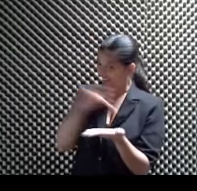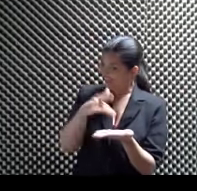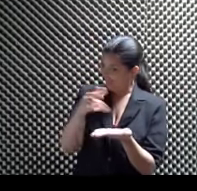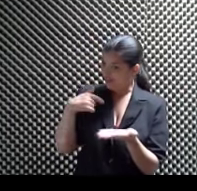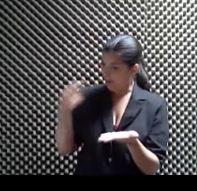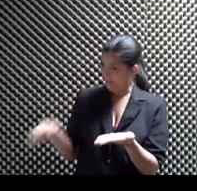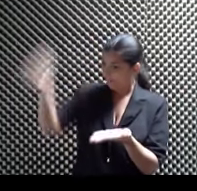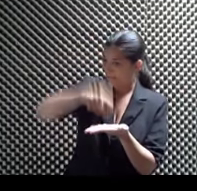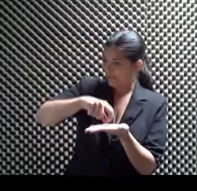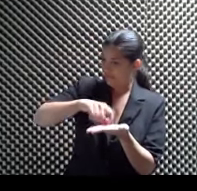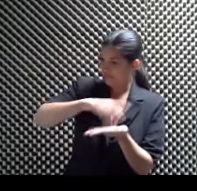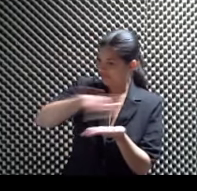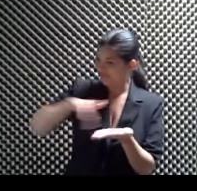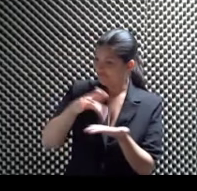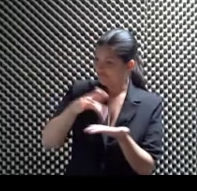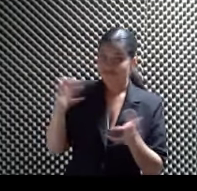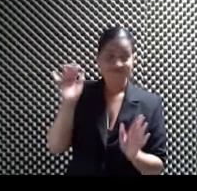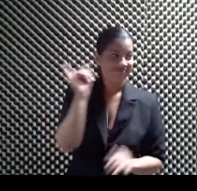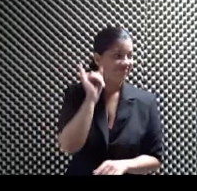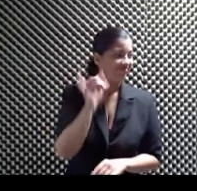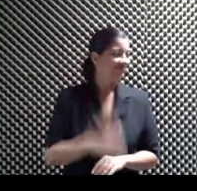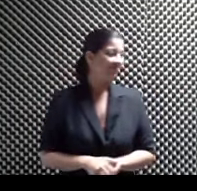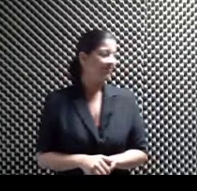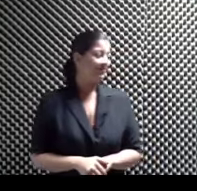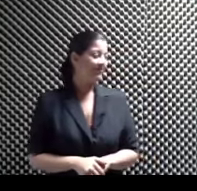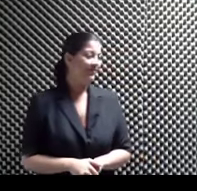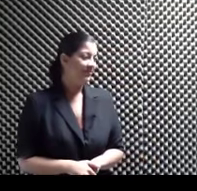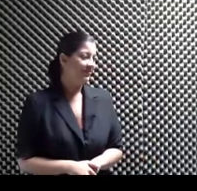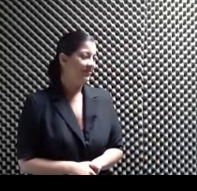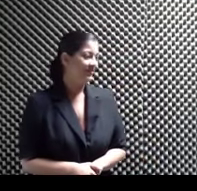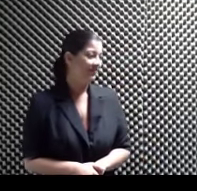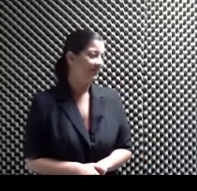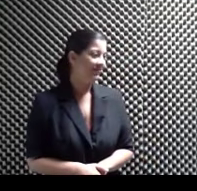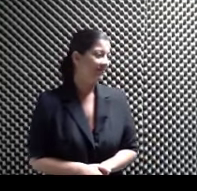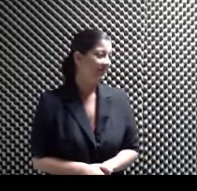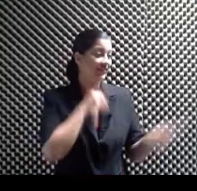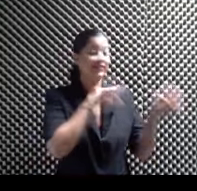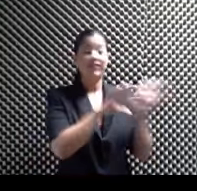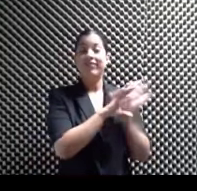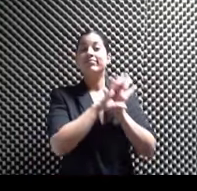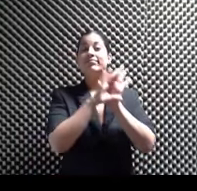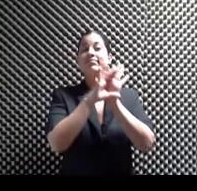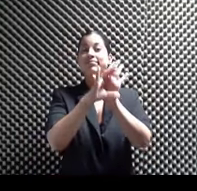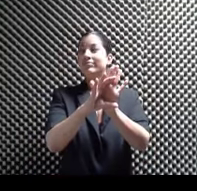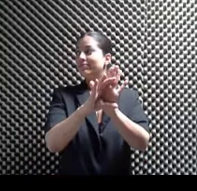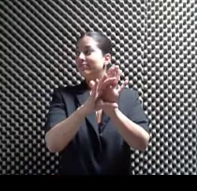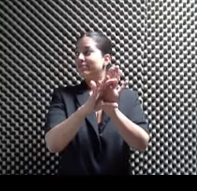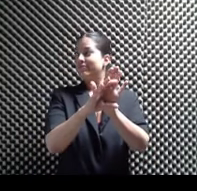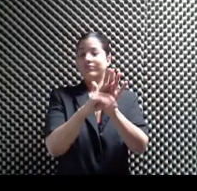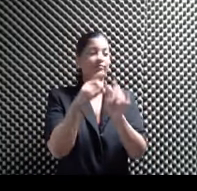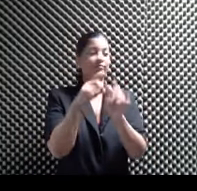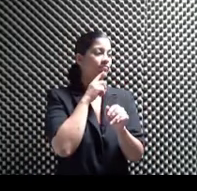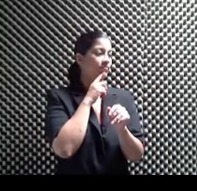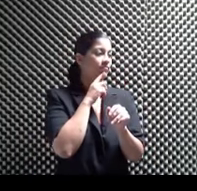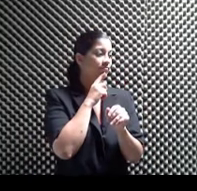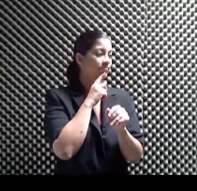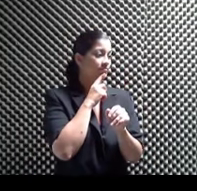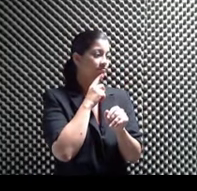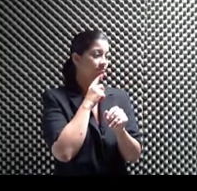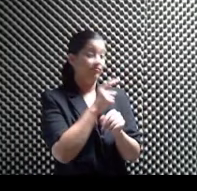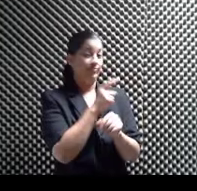Esto es de César Concepción Y esta carátula de disco Es una foto hecha En el aeropuerto